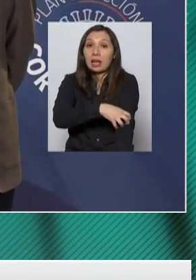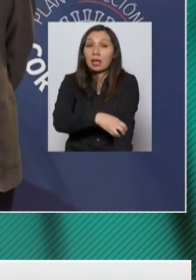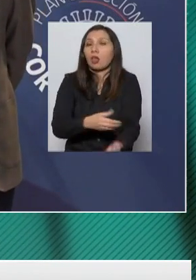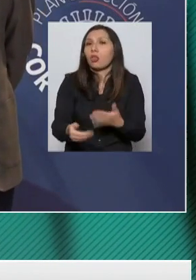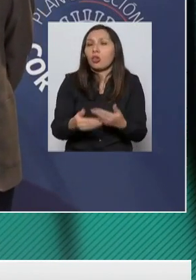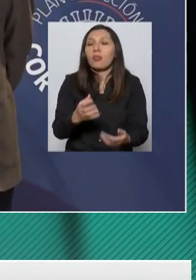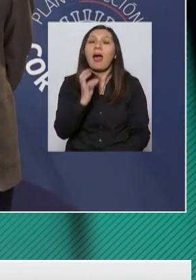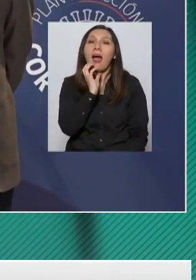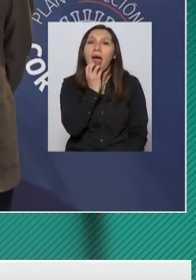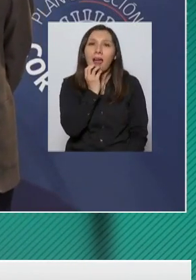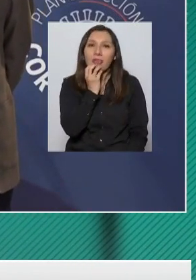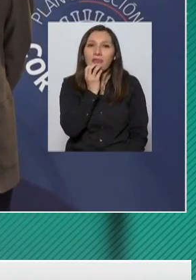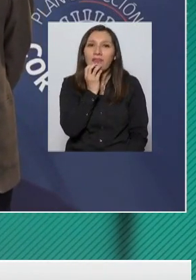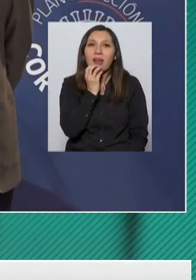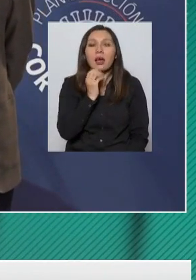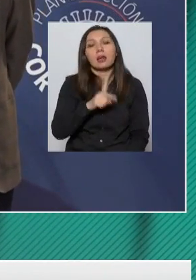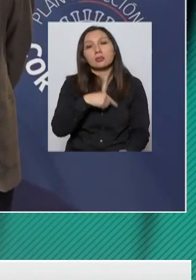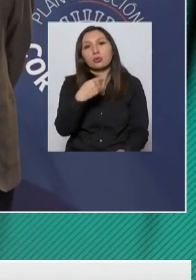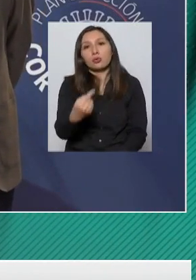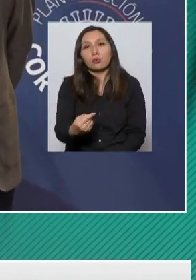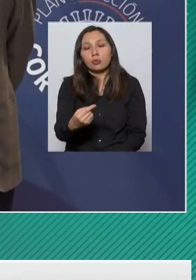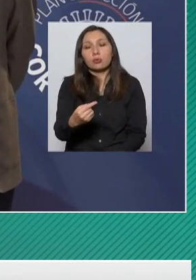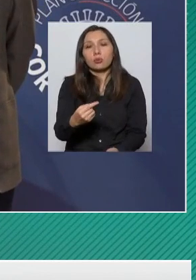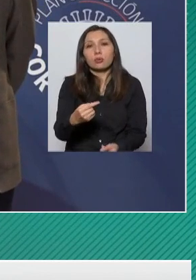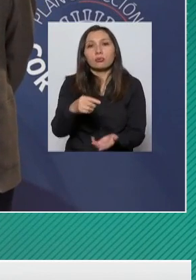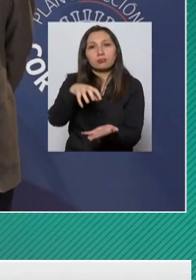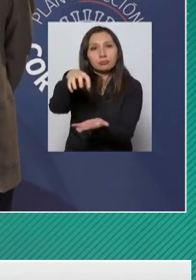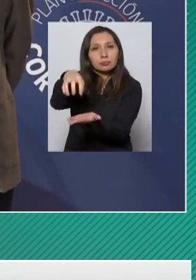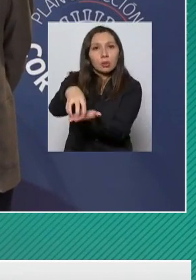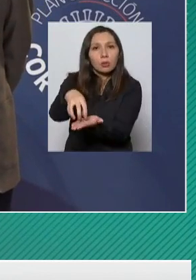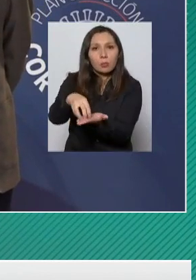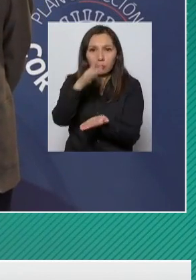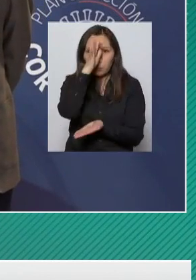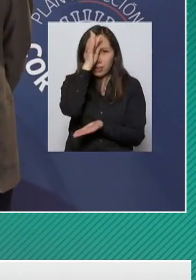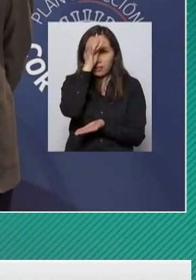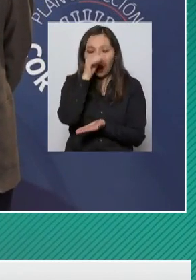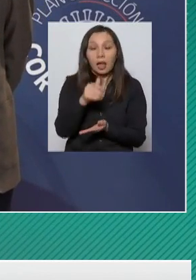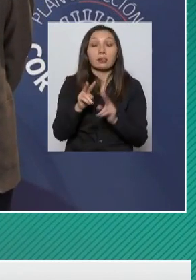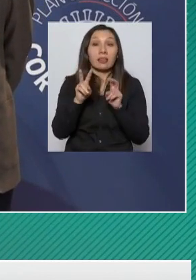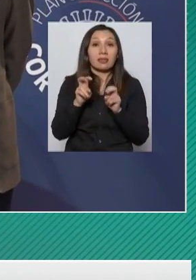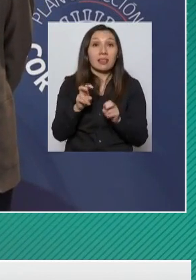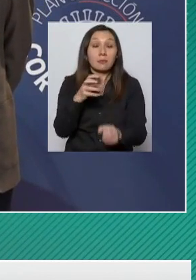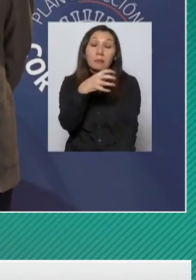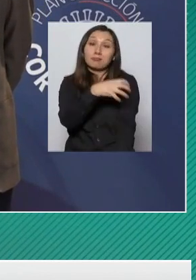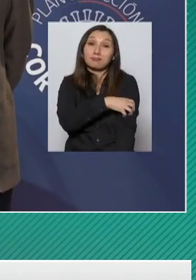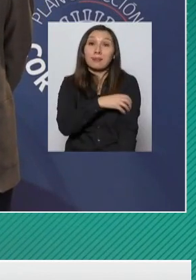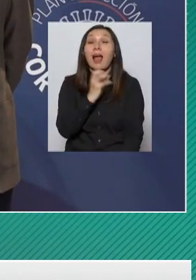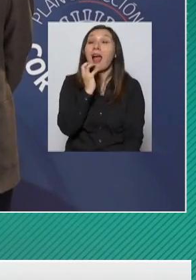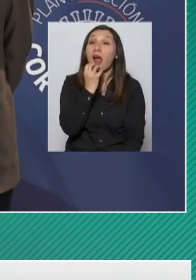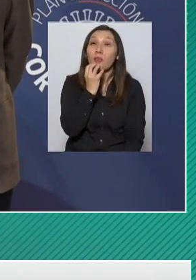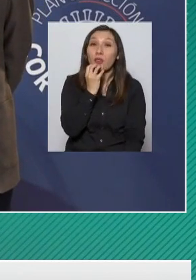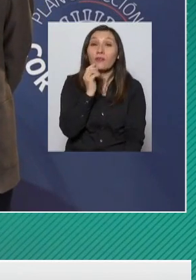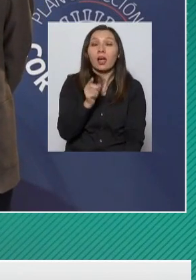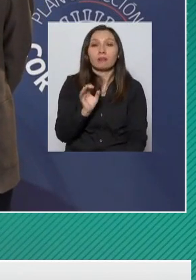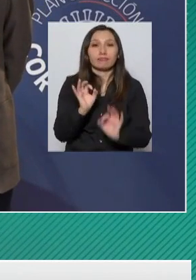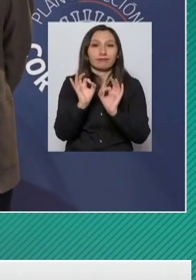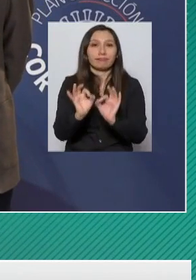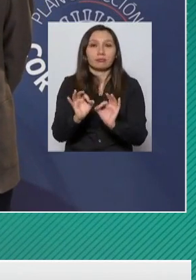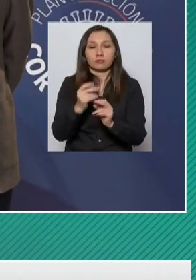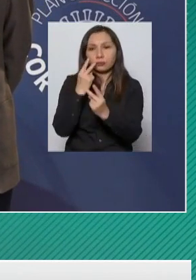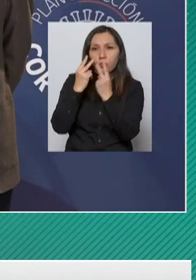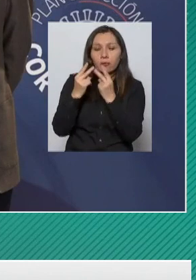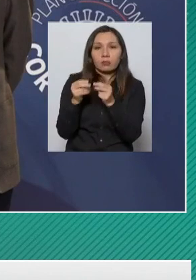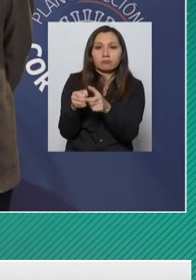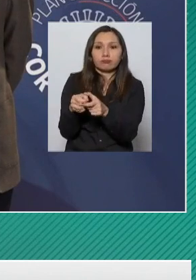de antofagasta como la situación de puente alto con respecto a la región de antofagasta efectivamente hemos